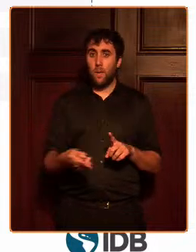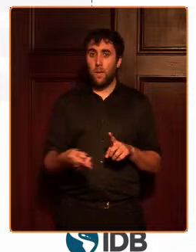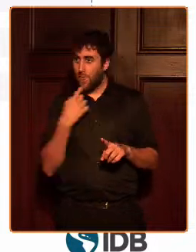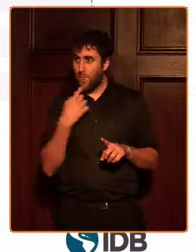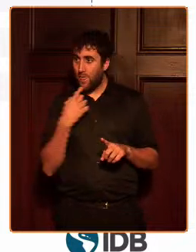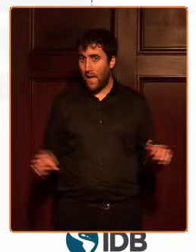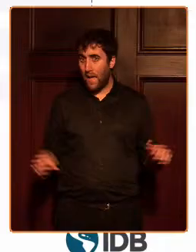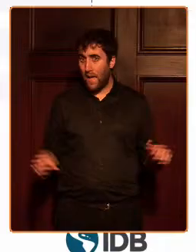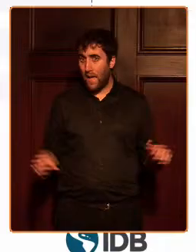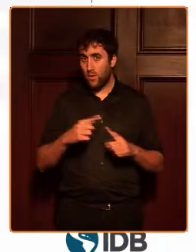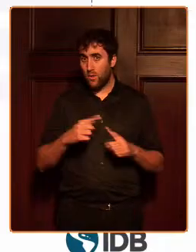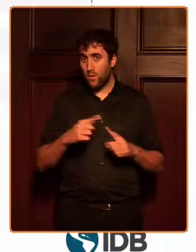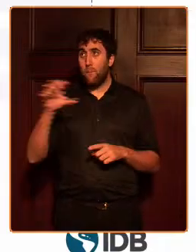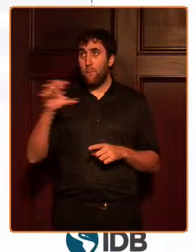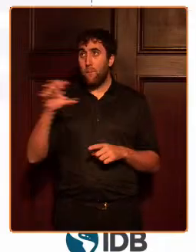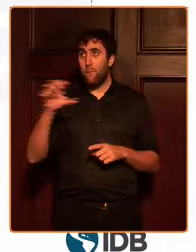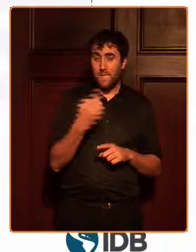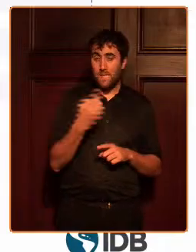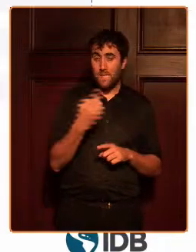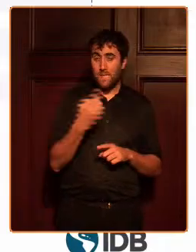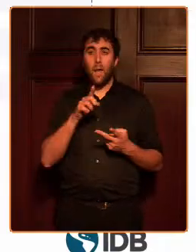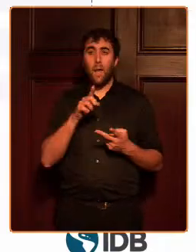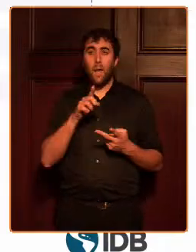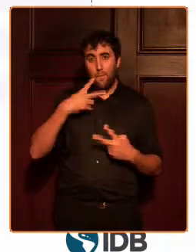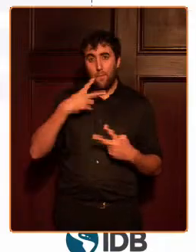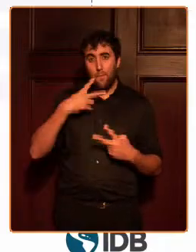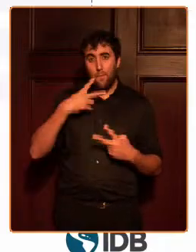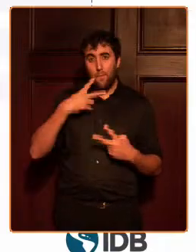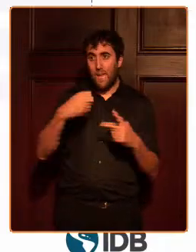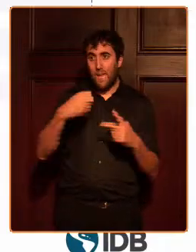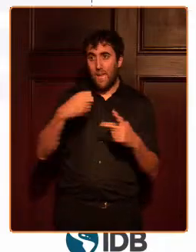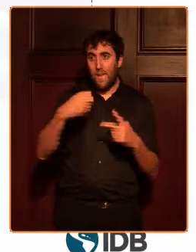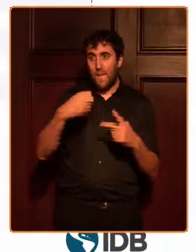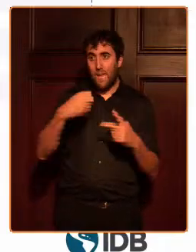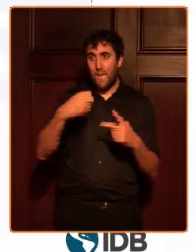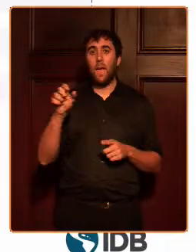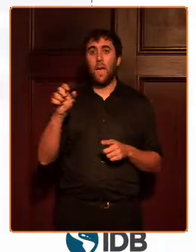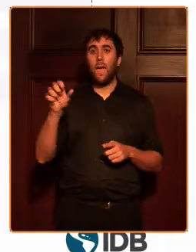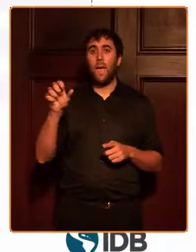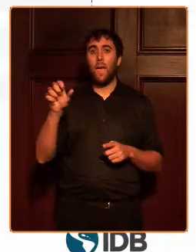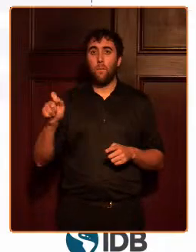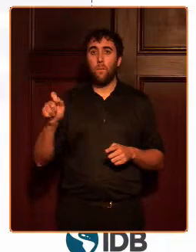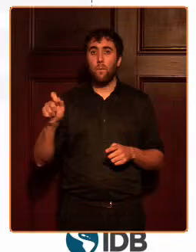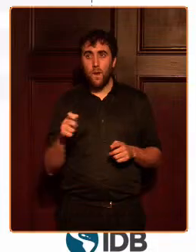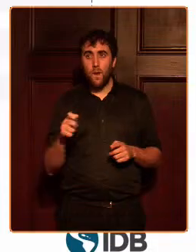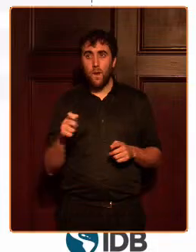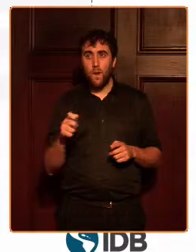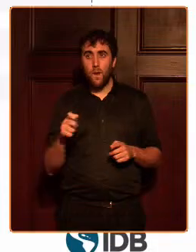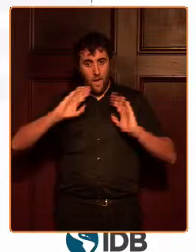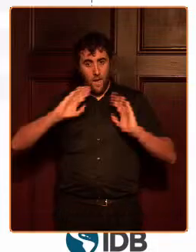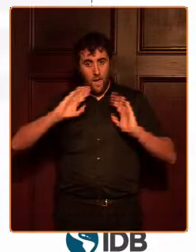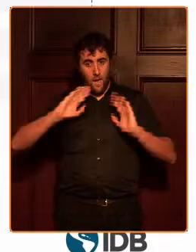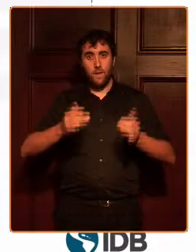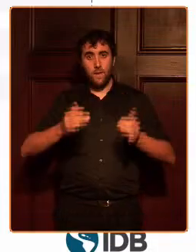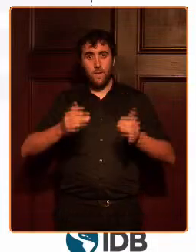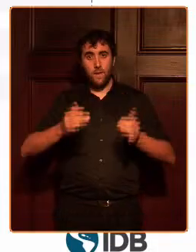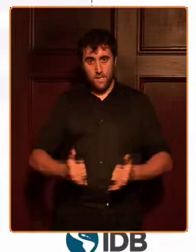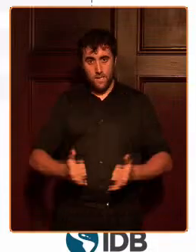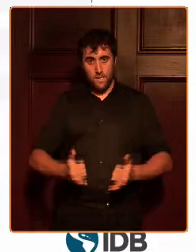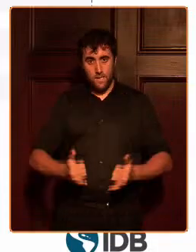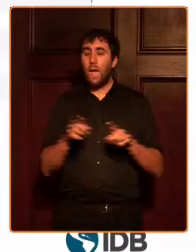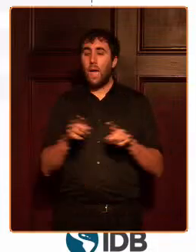haciendo a nivel de las empresas y lo que ellos perciben que el sector público está haciendo, con un énfasis muy importante en